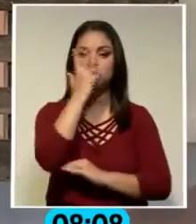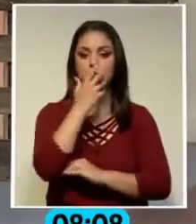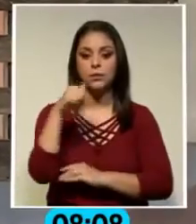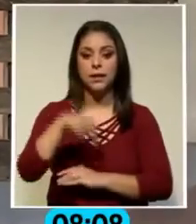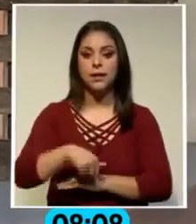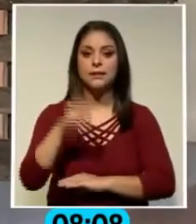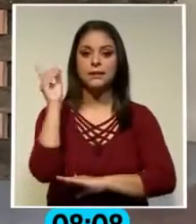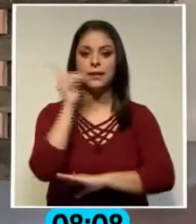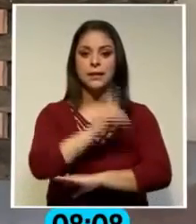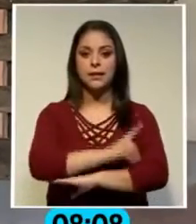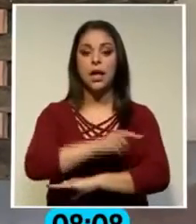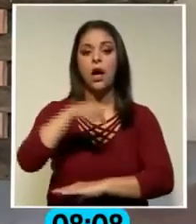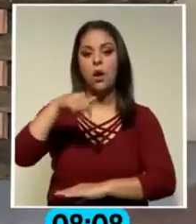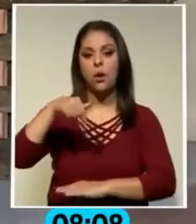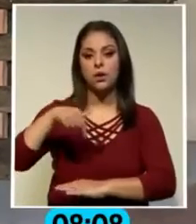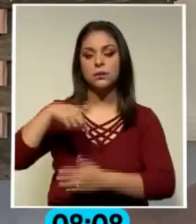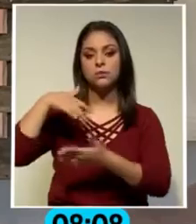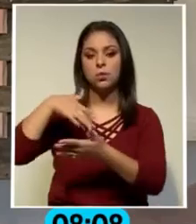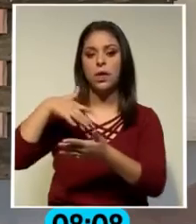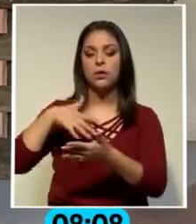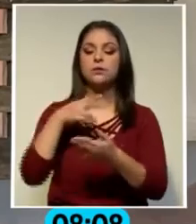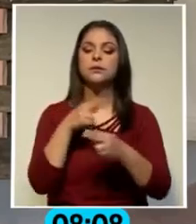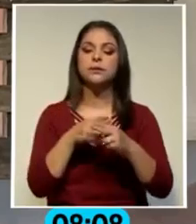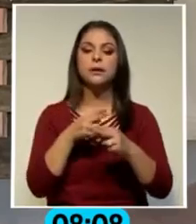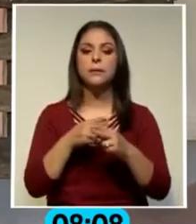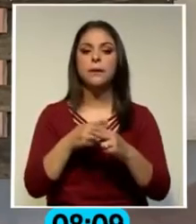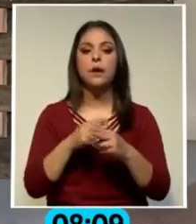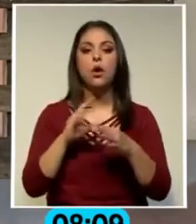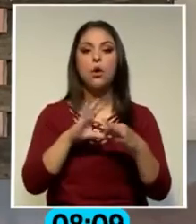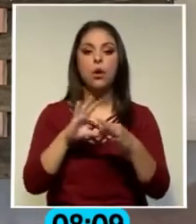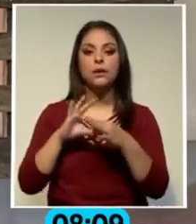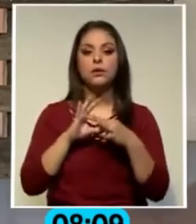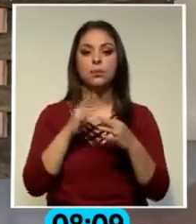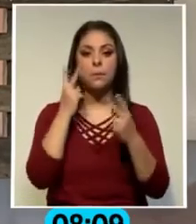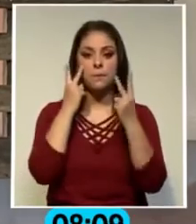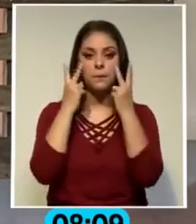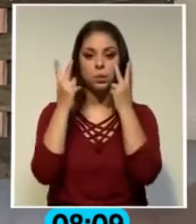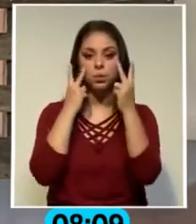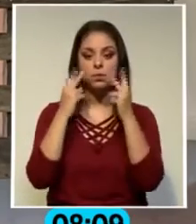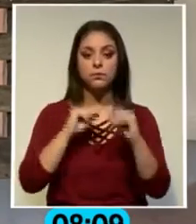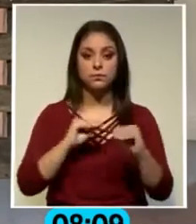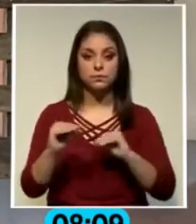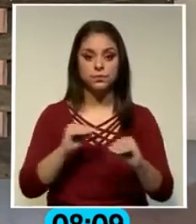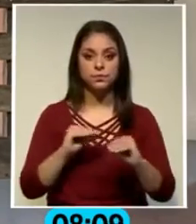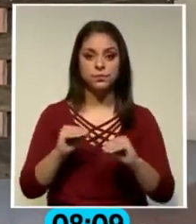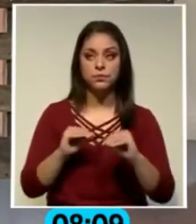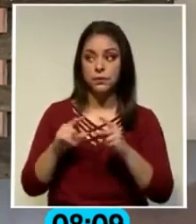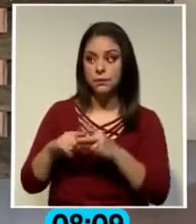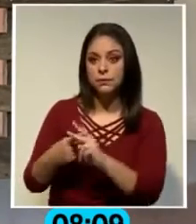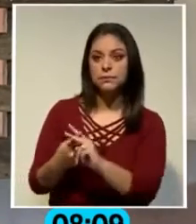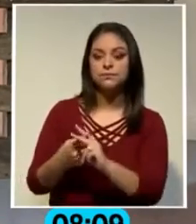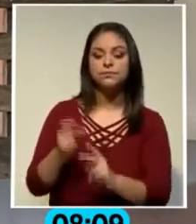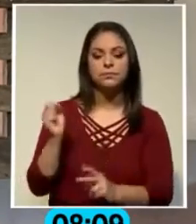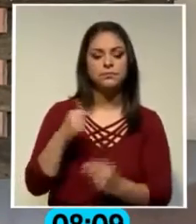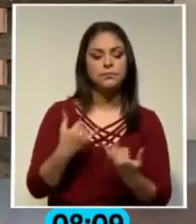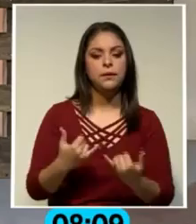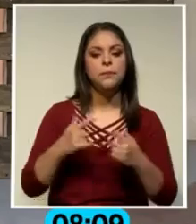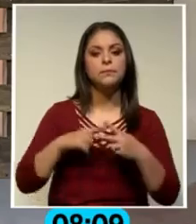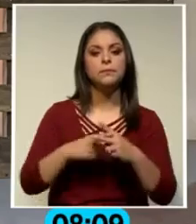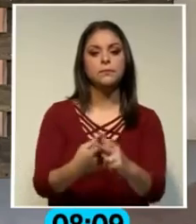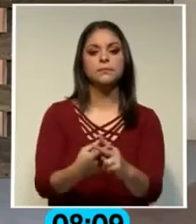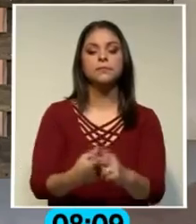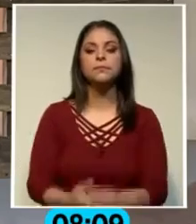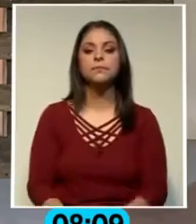este contenido que estamos estudiando, que es coordinación visomotora. Iniciamos. Iniciamos. Pero antes voy a recordarles a los niños y las niñas